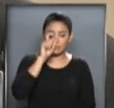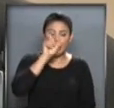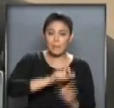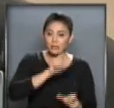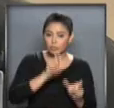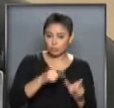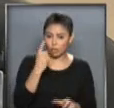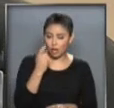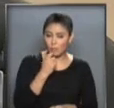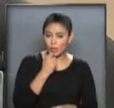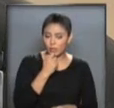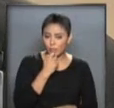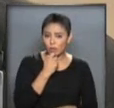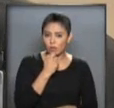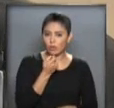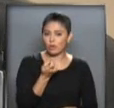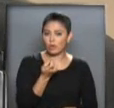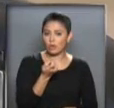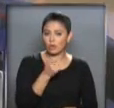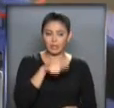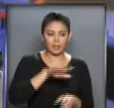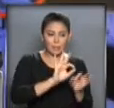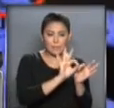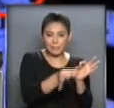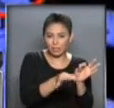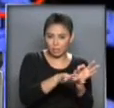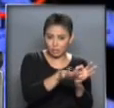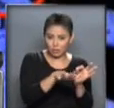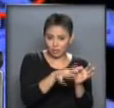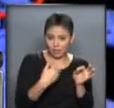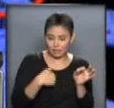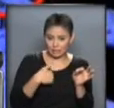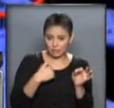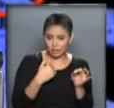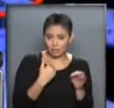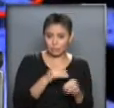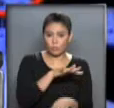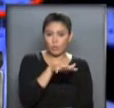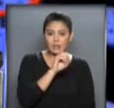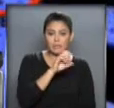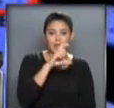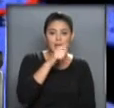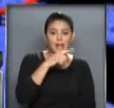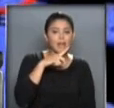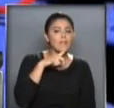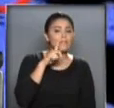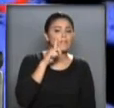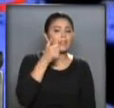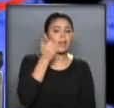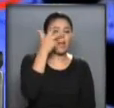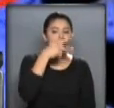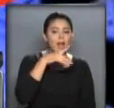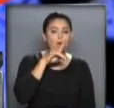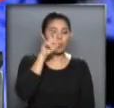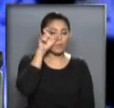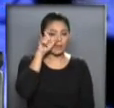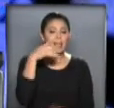gente que está por ejemplo en caviague también podría llegar a generar una fusión muy rápida de la nieve que